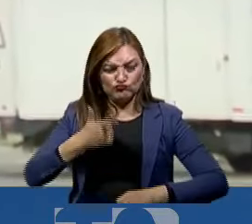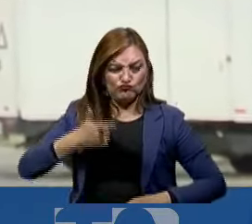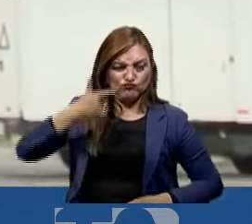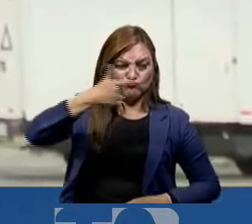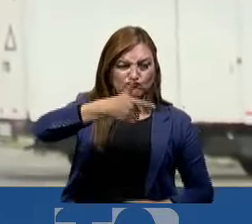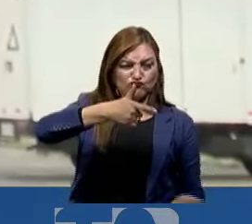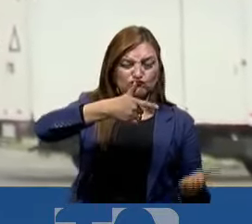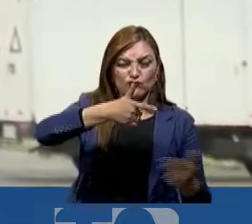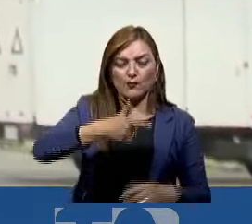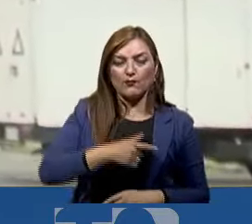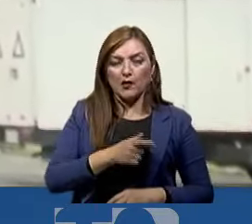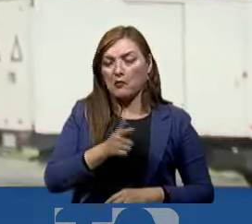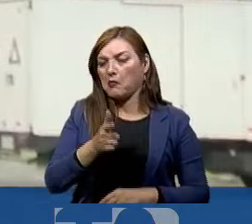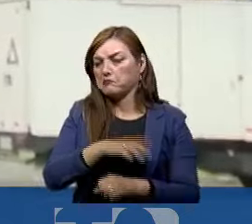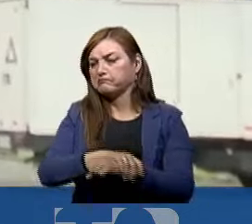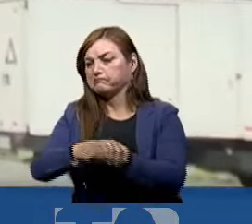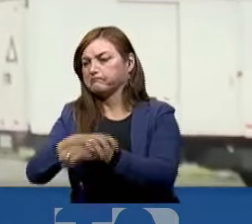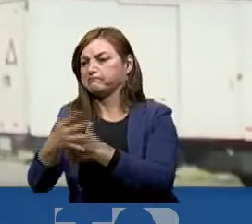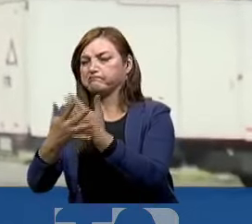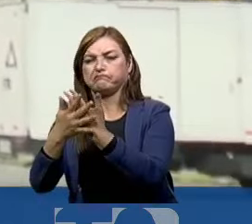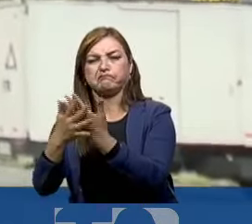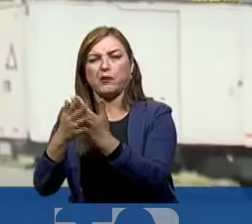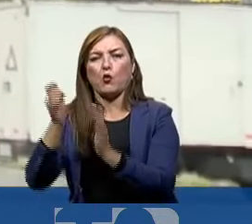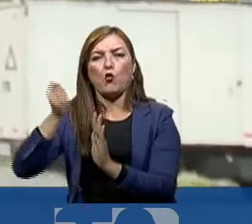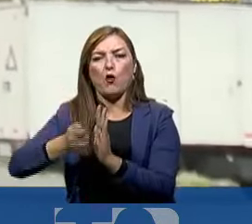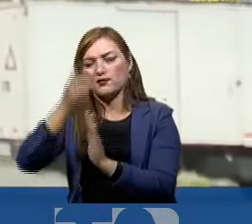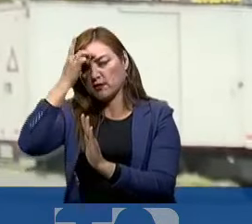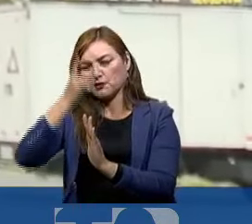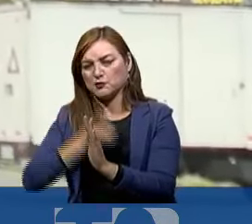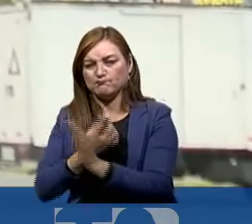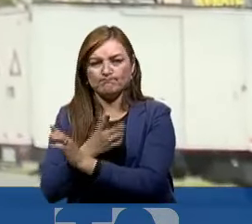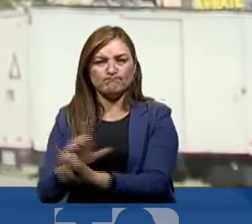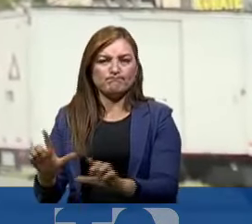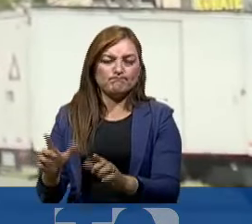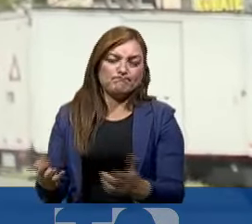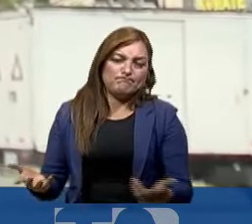salido libres, personas de alta peligrosidad hacen mal uso